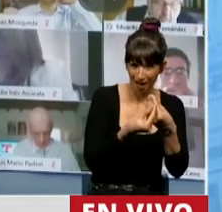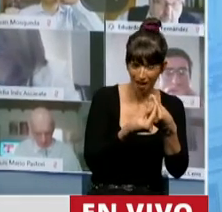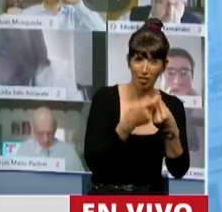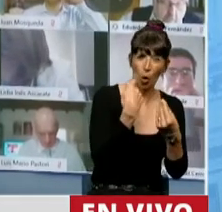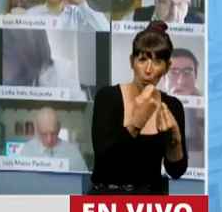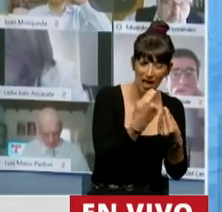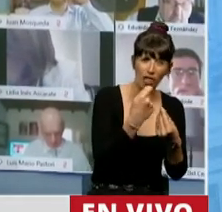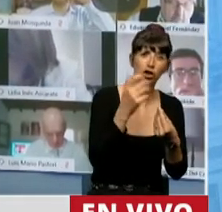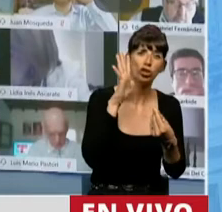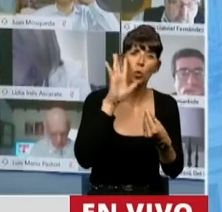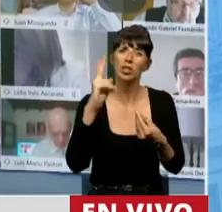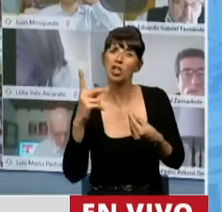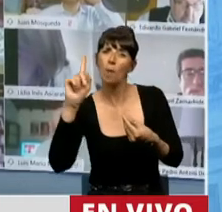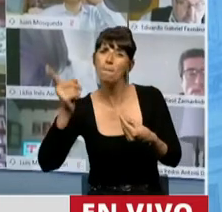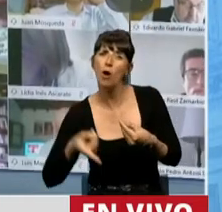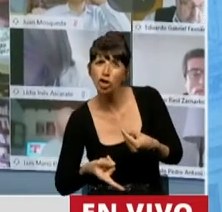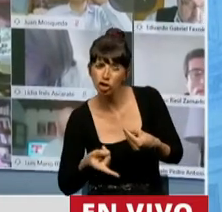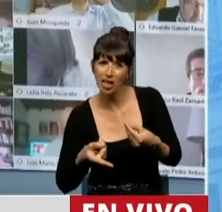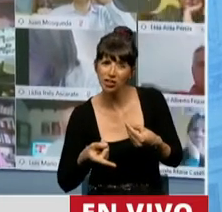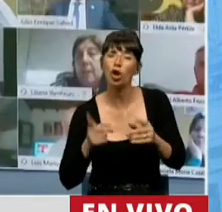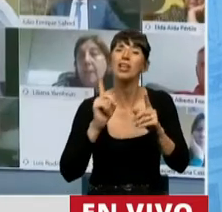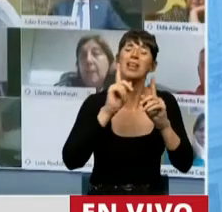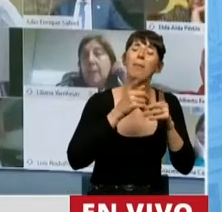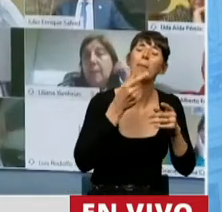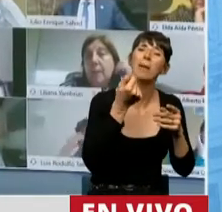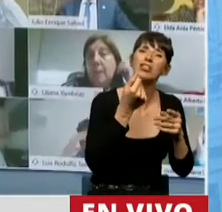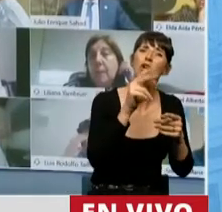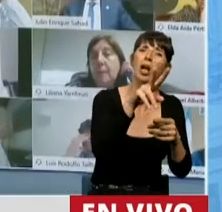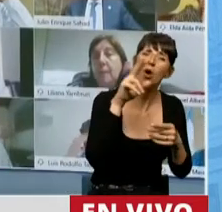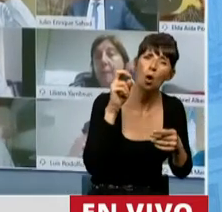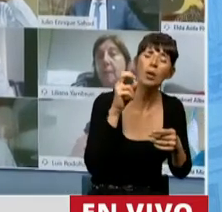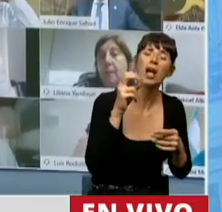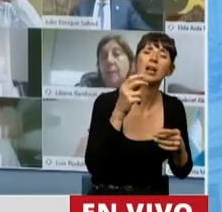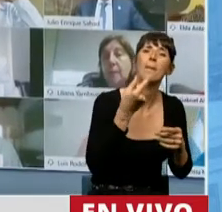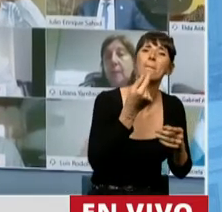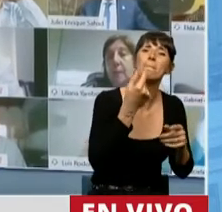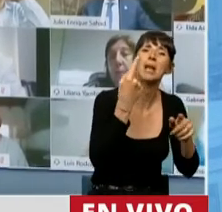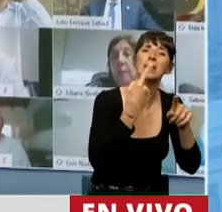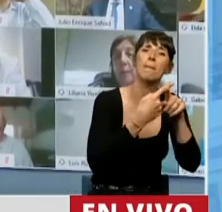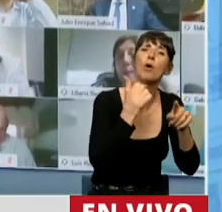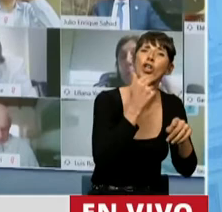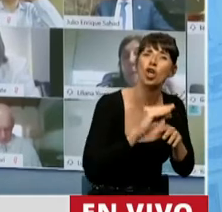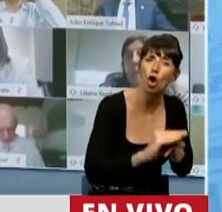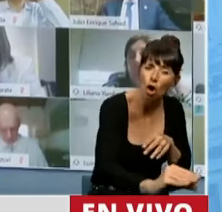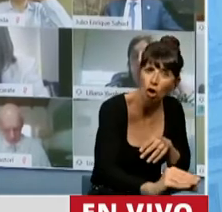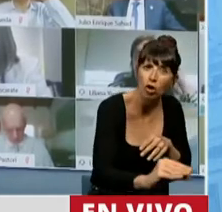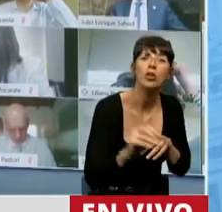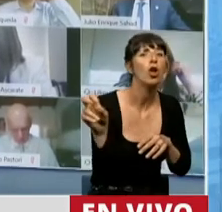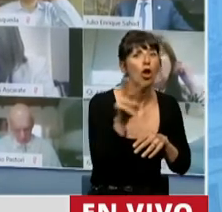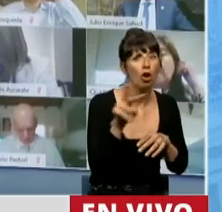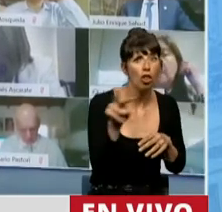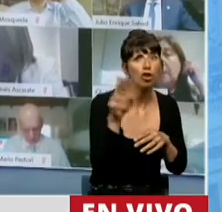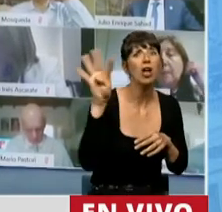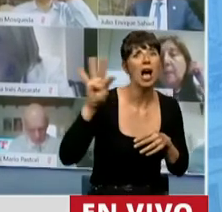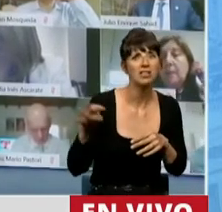el 85% de quienes perciben la asignación universal por hijo cuentan con créditos de ANSES. Esos mismos créditos cuyo cobro